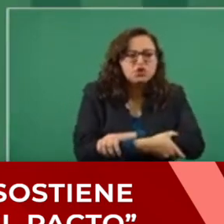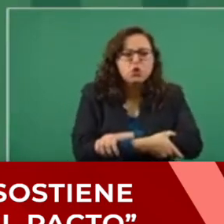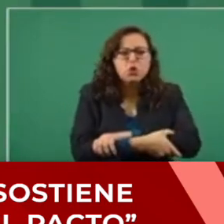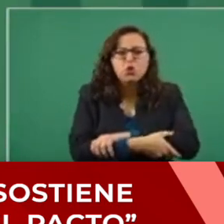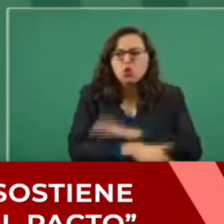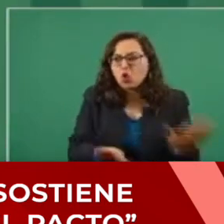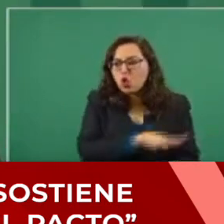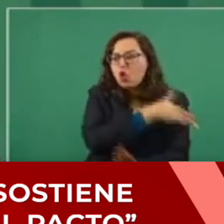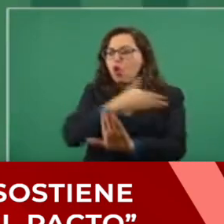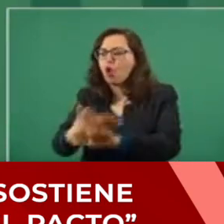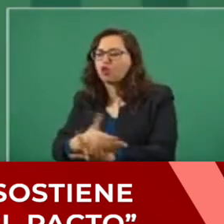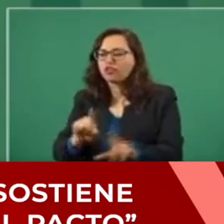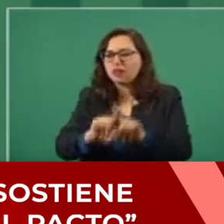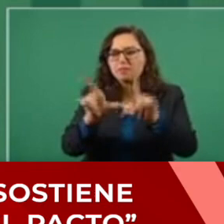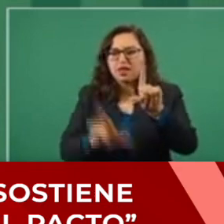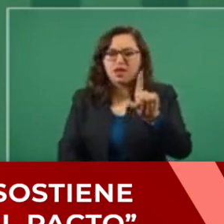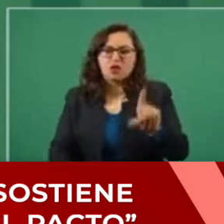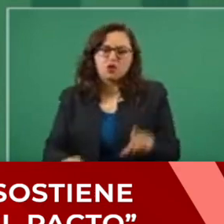establecieron